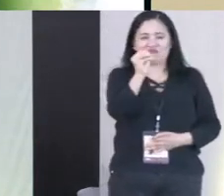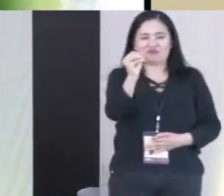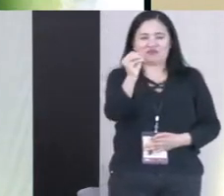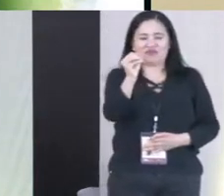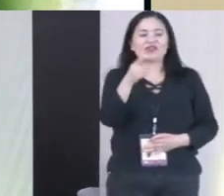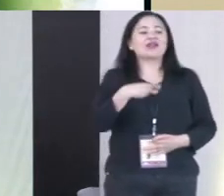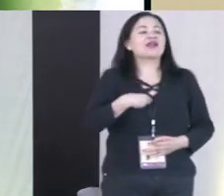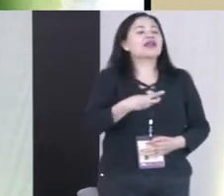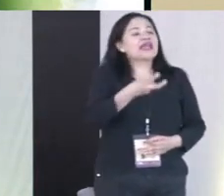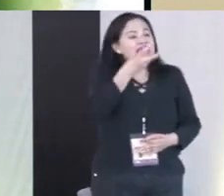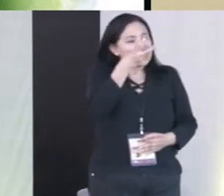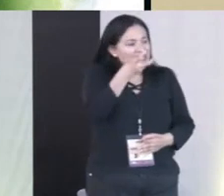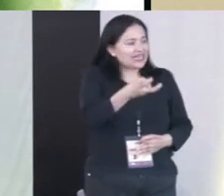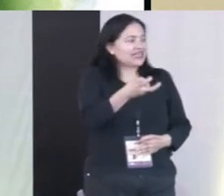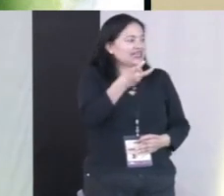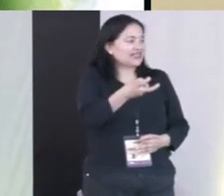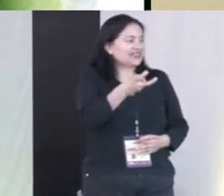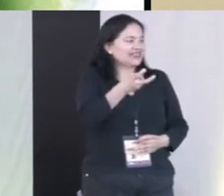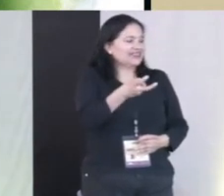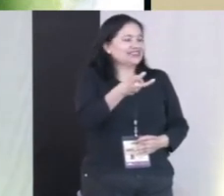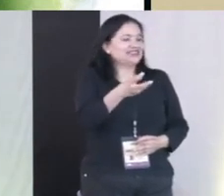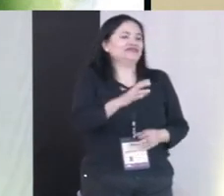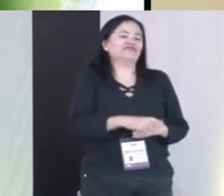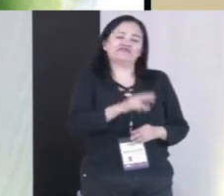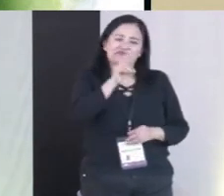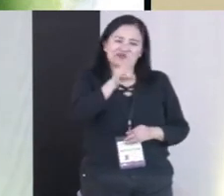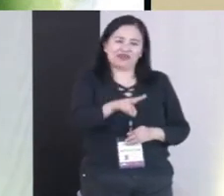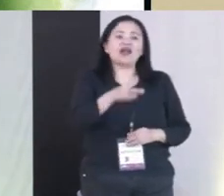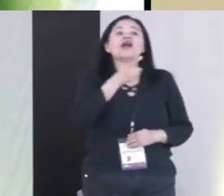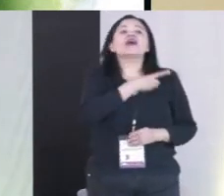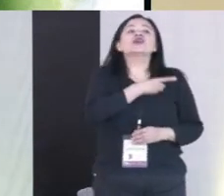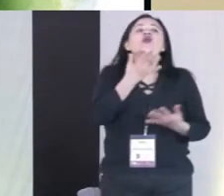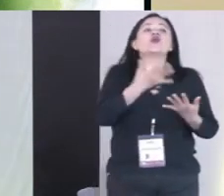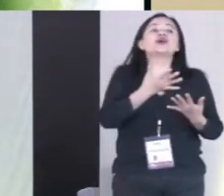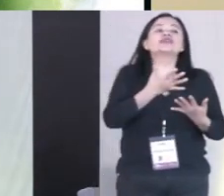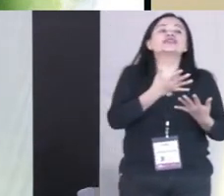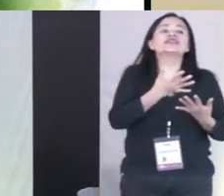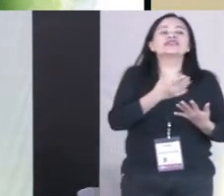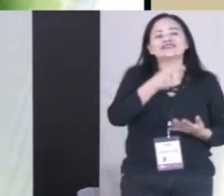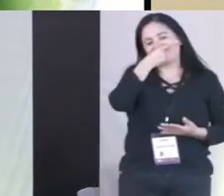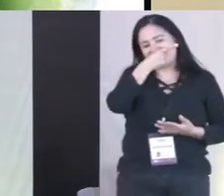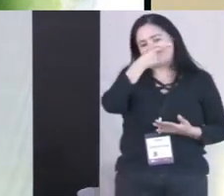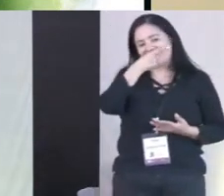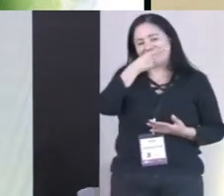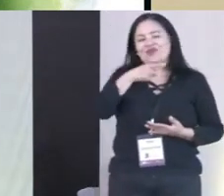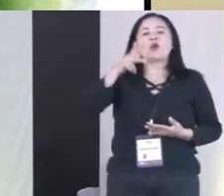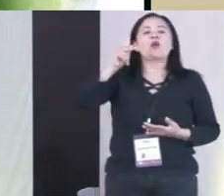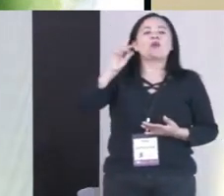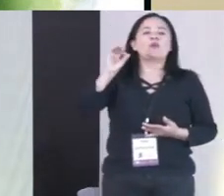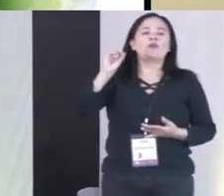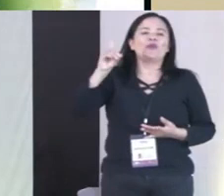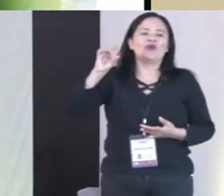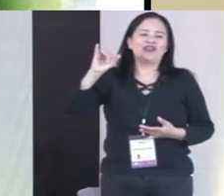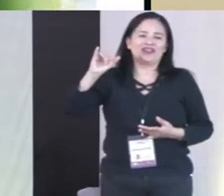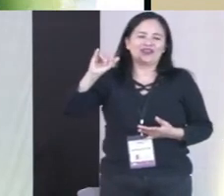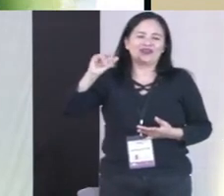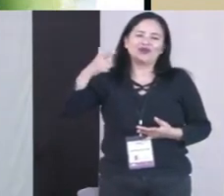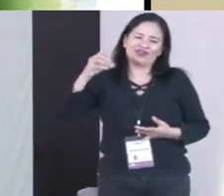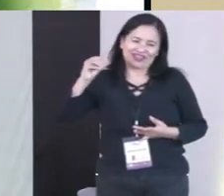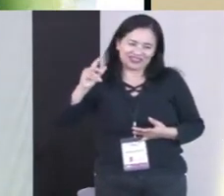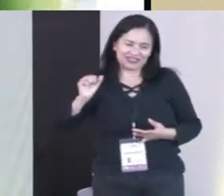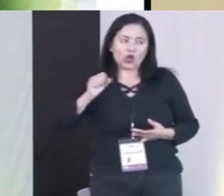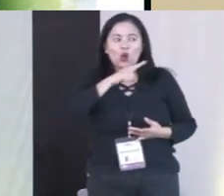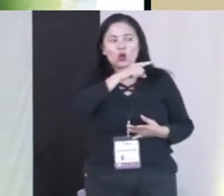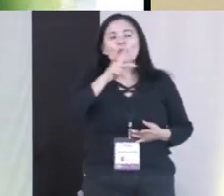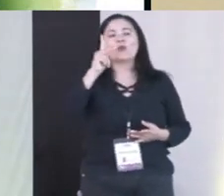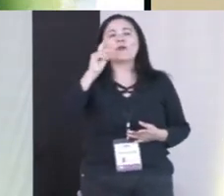Y esto es justamente el tipo de cosas que solo pueden hacer pues los polímatas como Pedro Miguel. Y pues